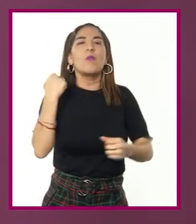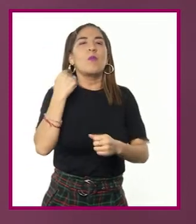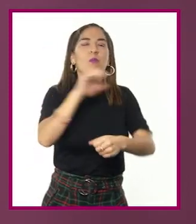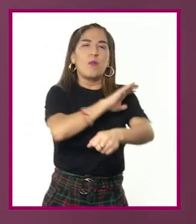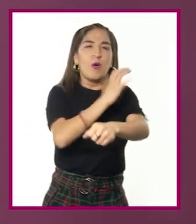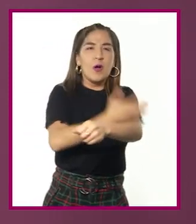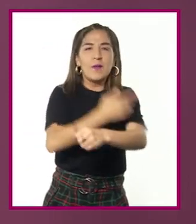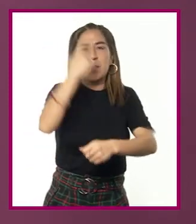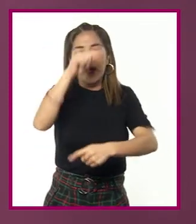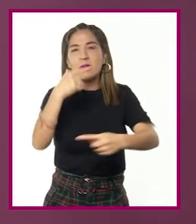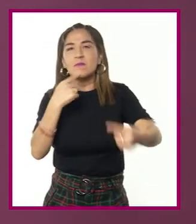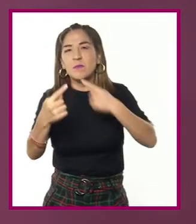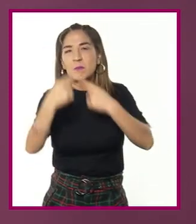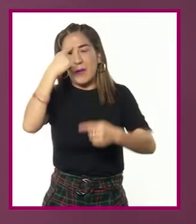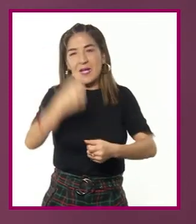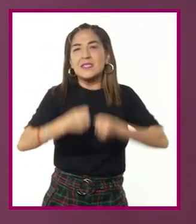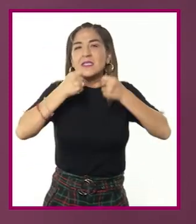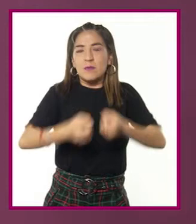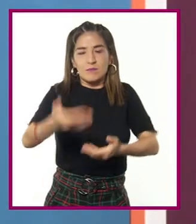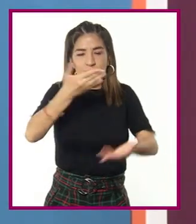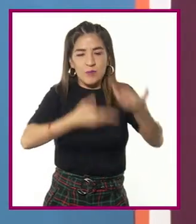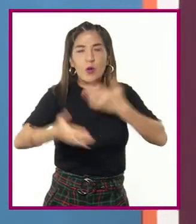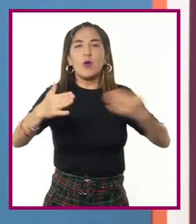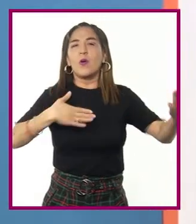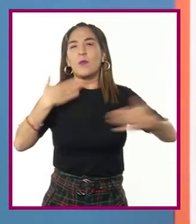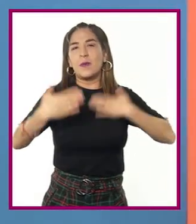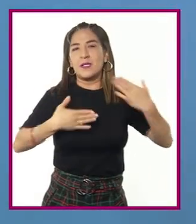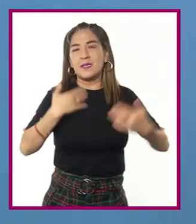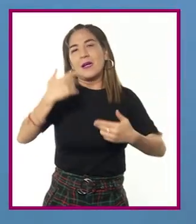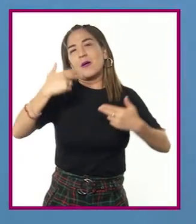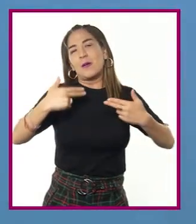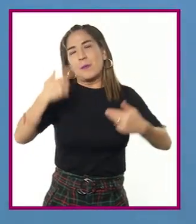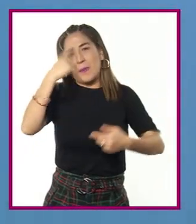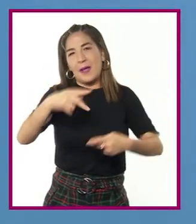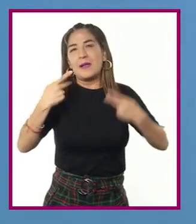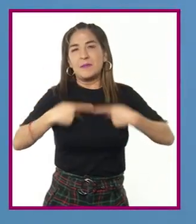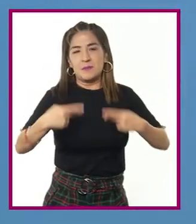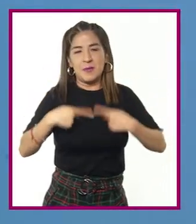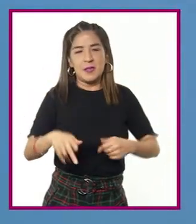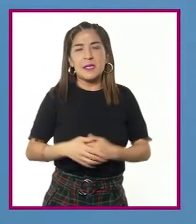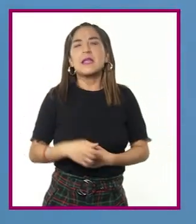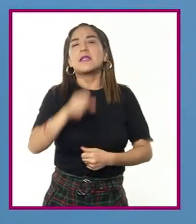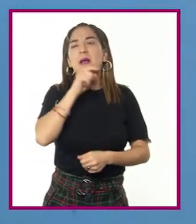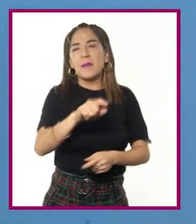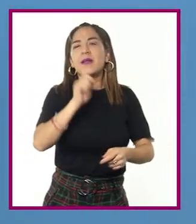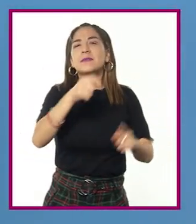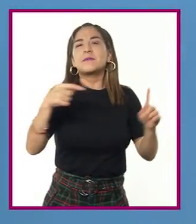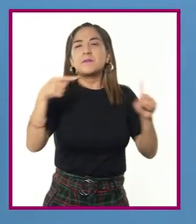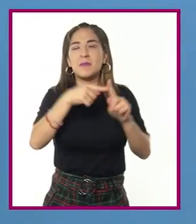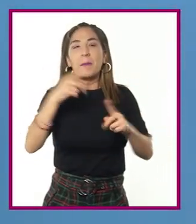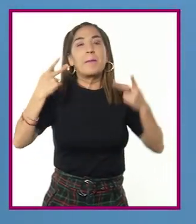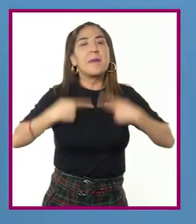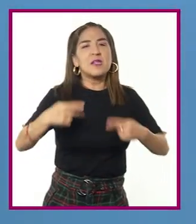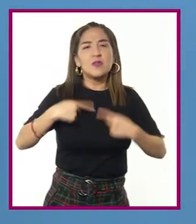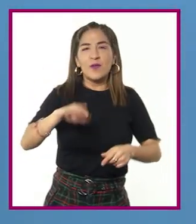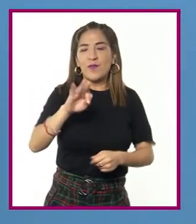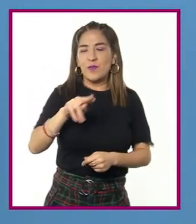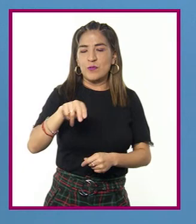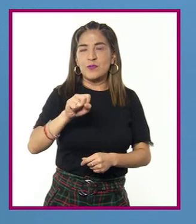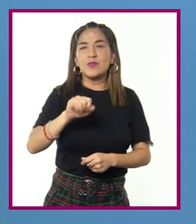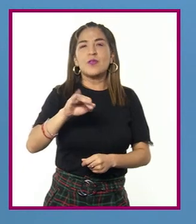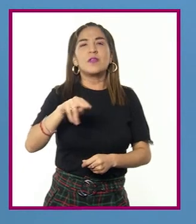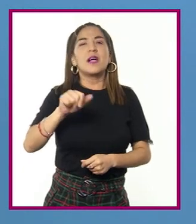una necesidad de asegurar la convivencia humana. Asimismo, resaltamos que un funcionario es quien